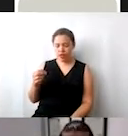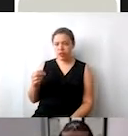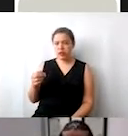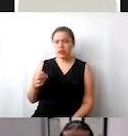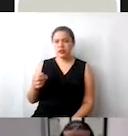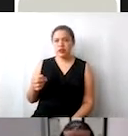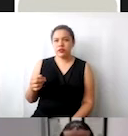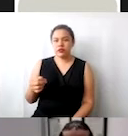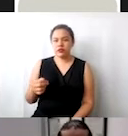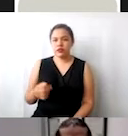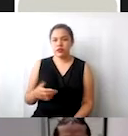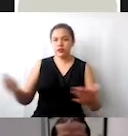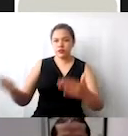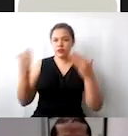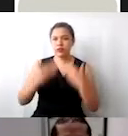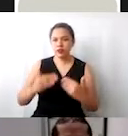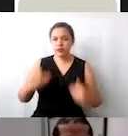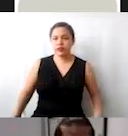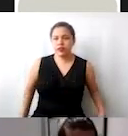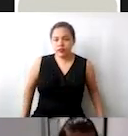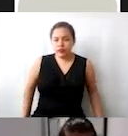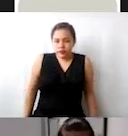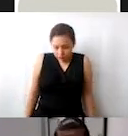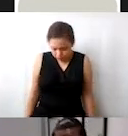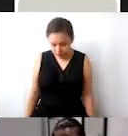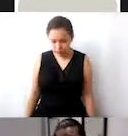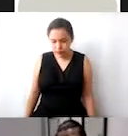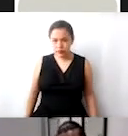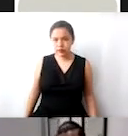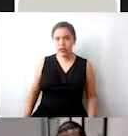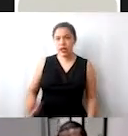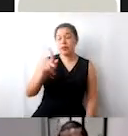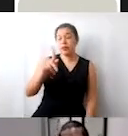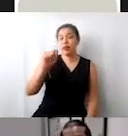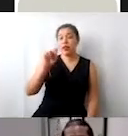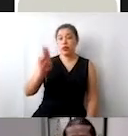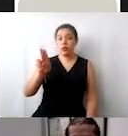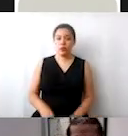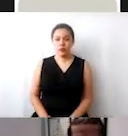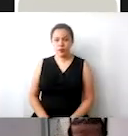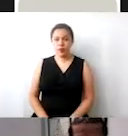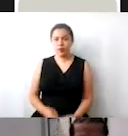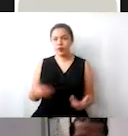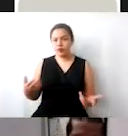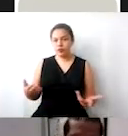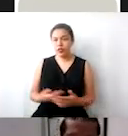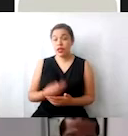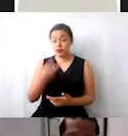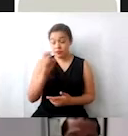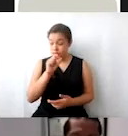Si nos vamos a la que sigue, Fernando, por favor. Bueno, y la PTU. Y la PTU también es